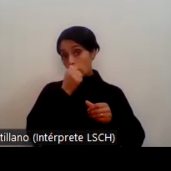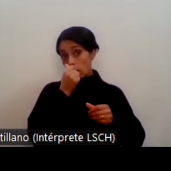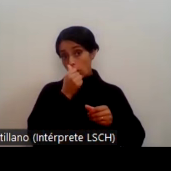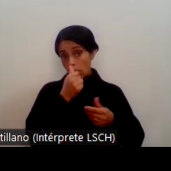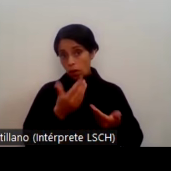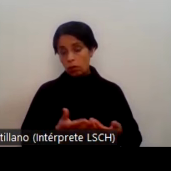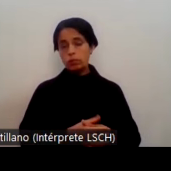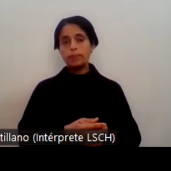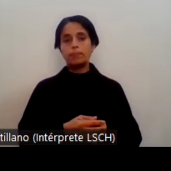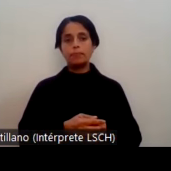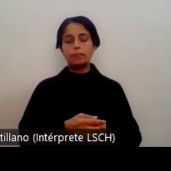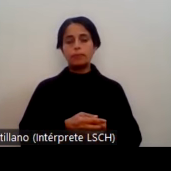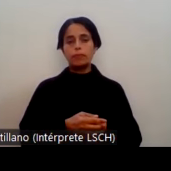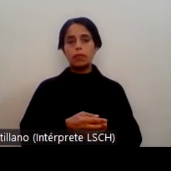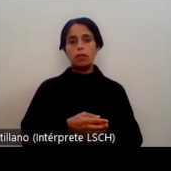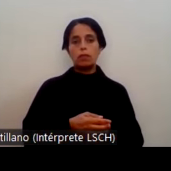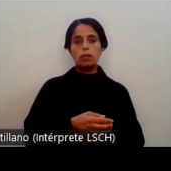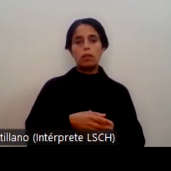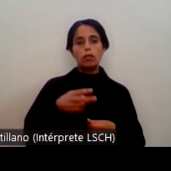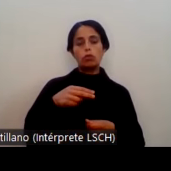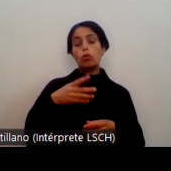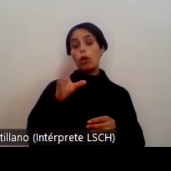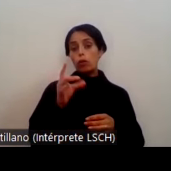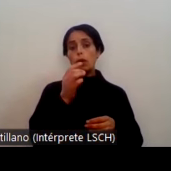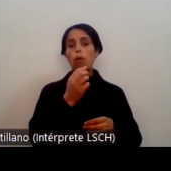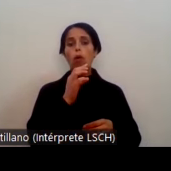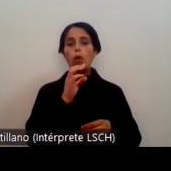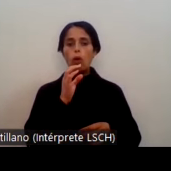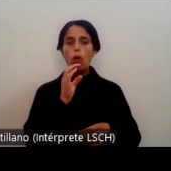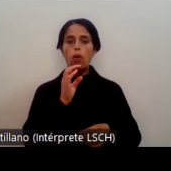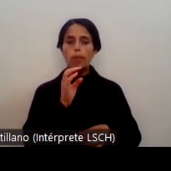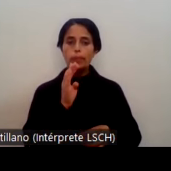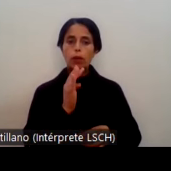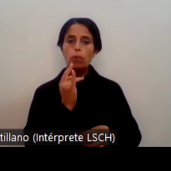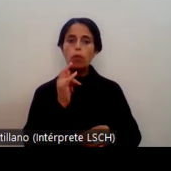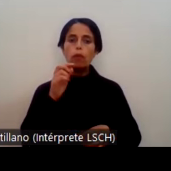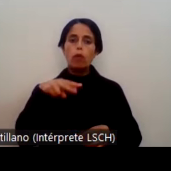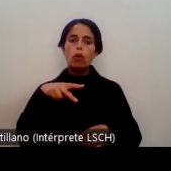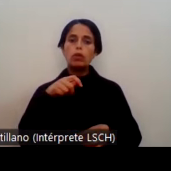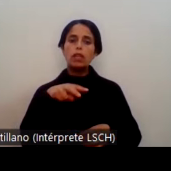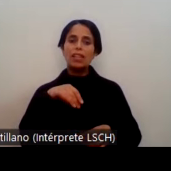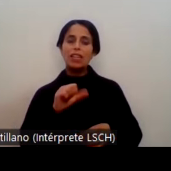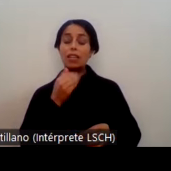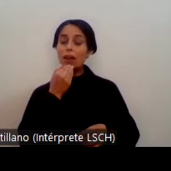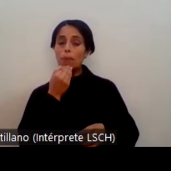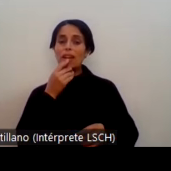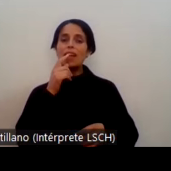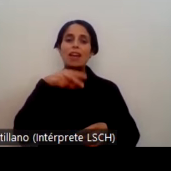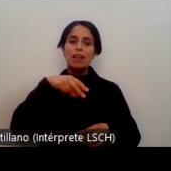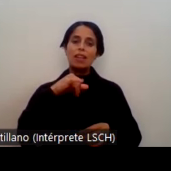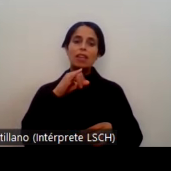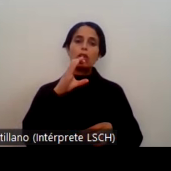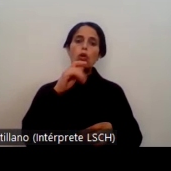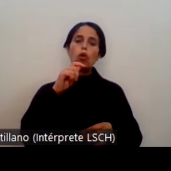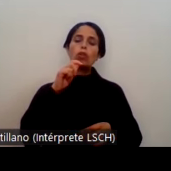Pero nosotros no solamente encontramos bufotenina, estos dos compuestos químicos, sino que también nicotina, lo cual da cuenta